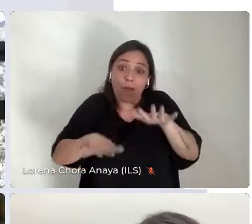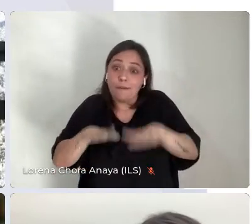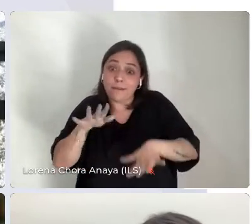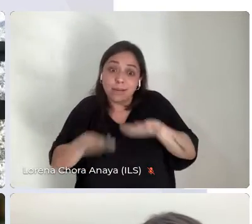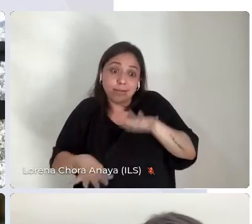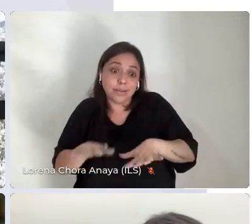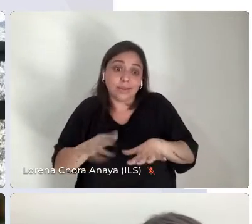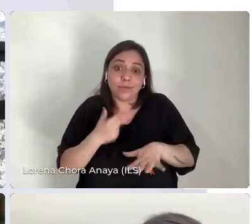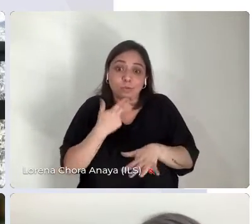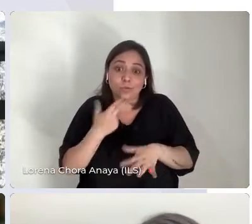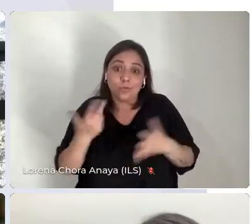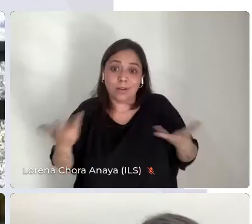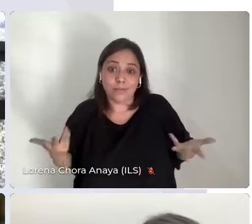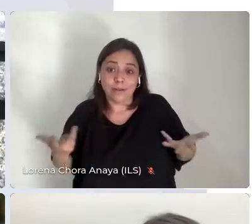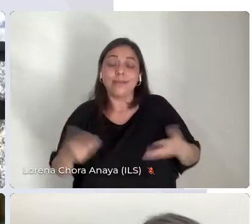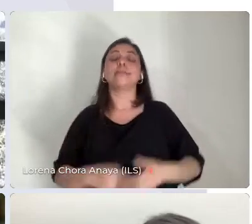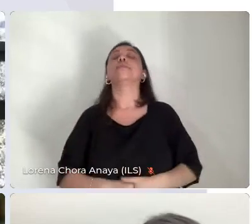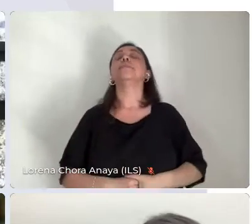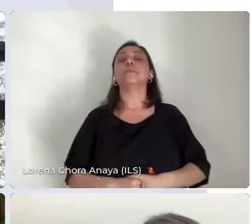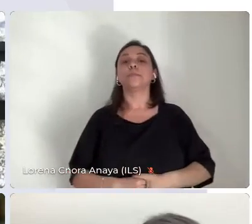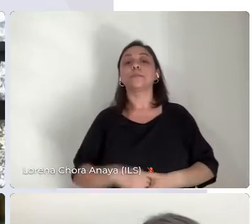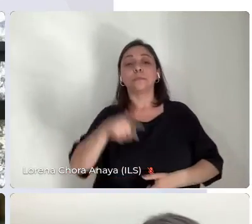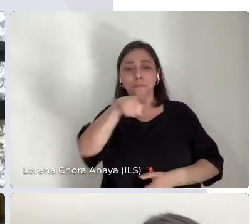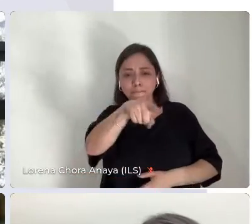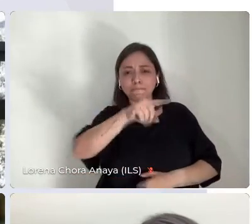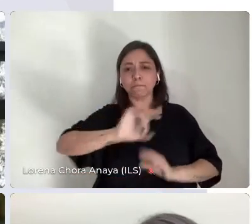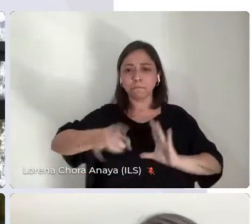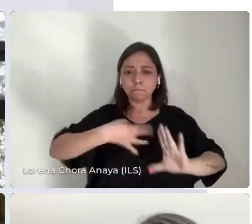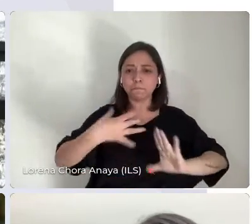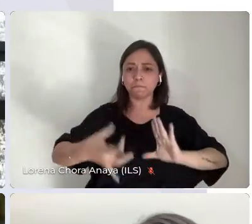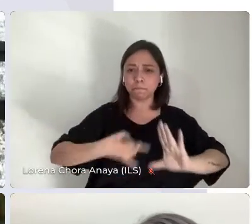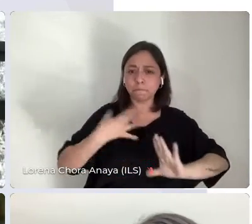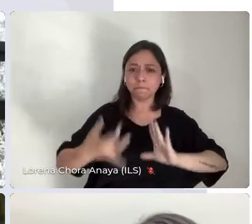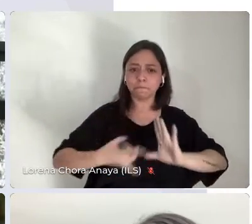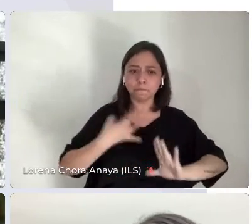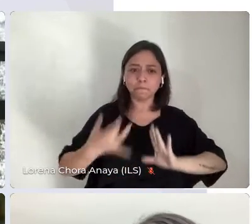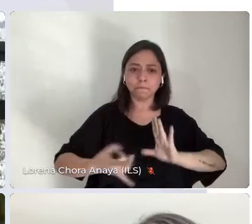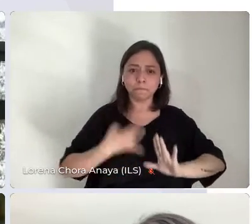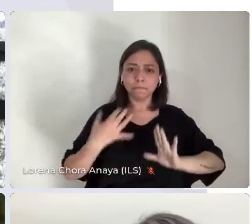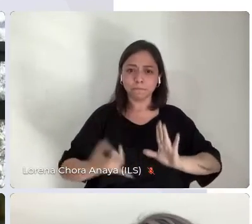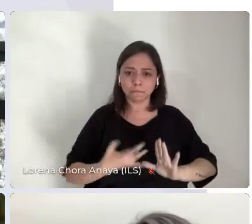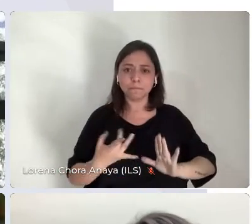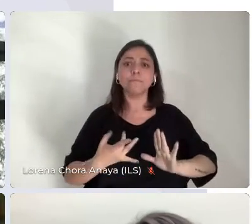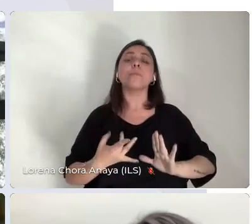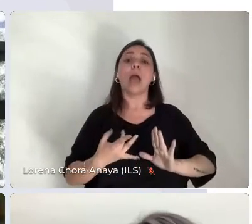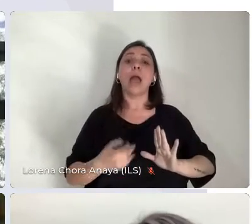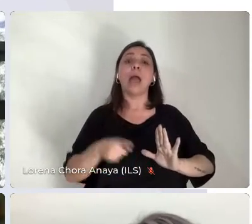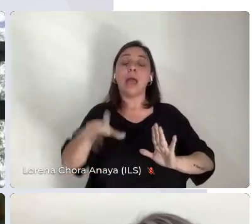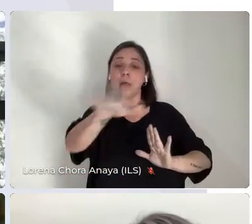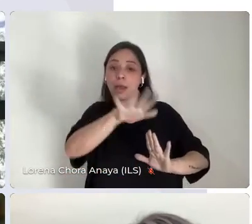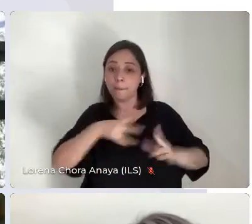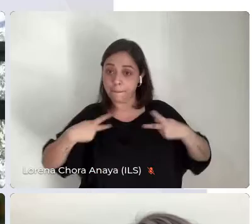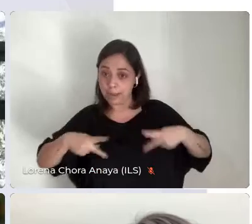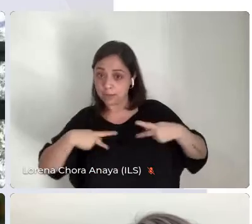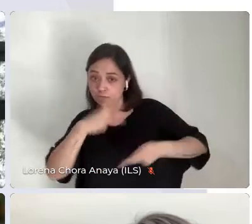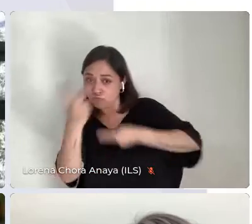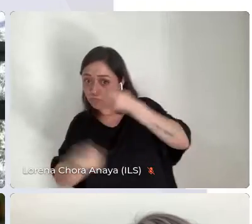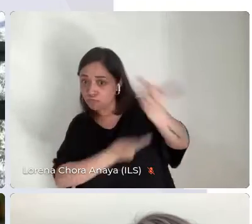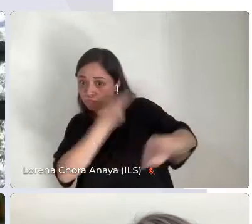todas que nos han mandado mensajitos. Vamos a empezar a leer las preguntas del público. Vamos a pasar a esa